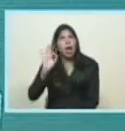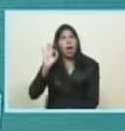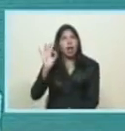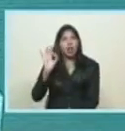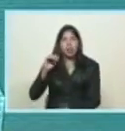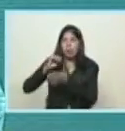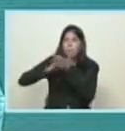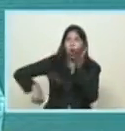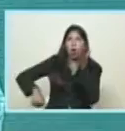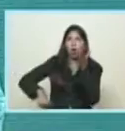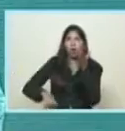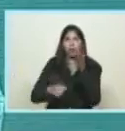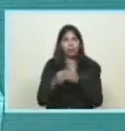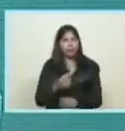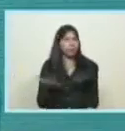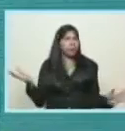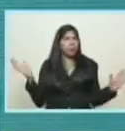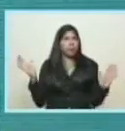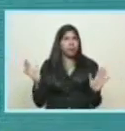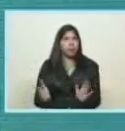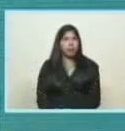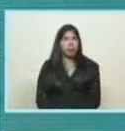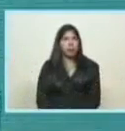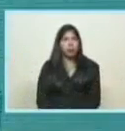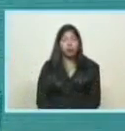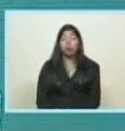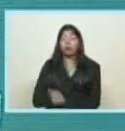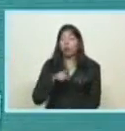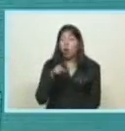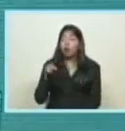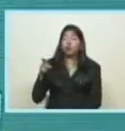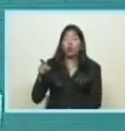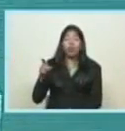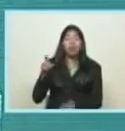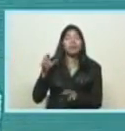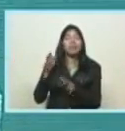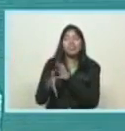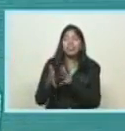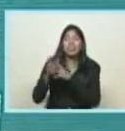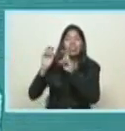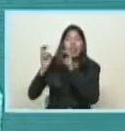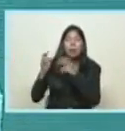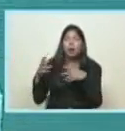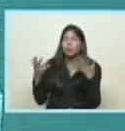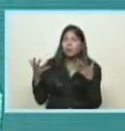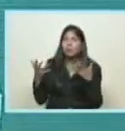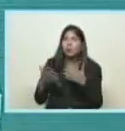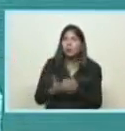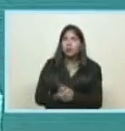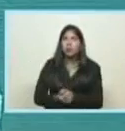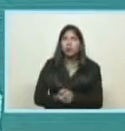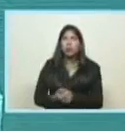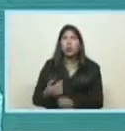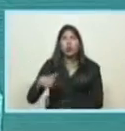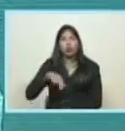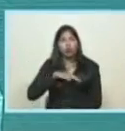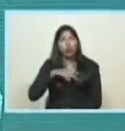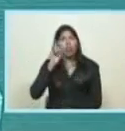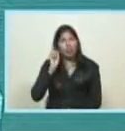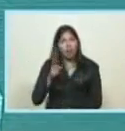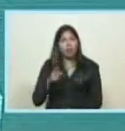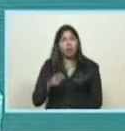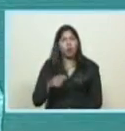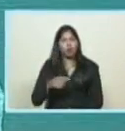Es un tema, compañero Elías, compañera María Rosa, es un tema que nosotros debemos